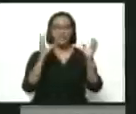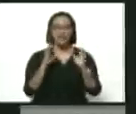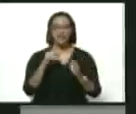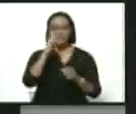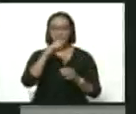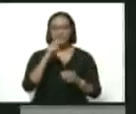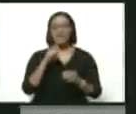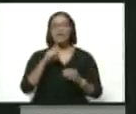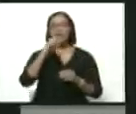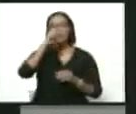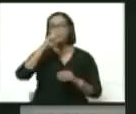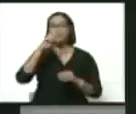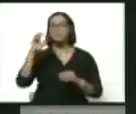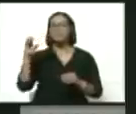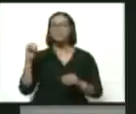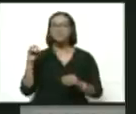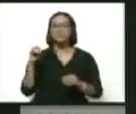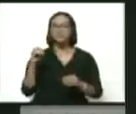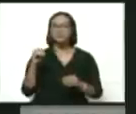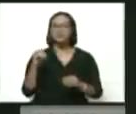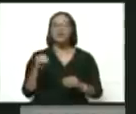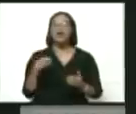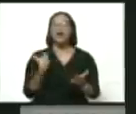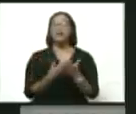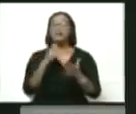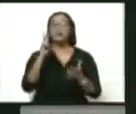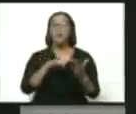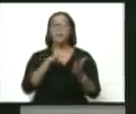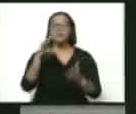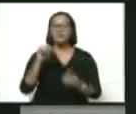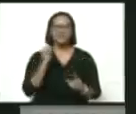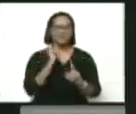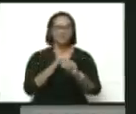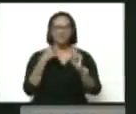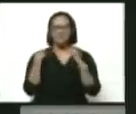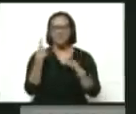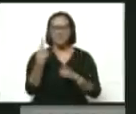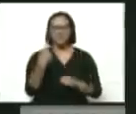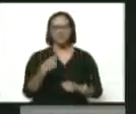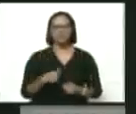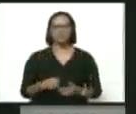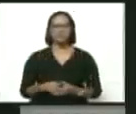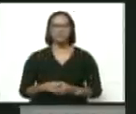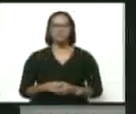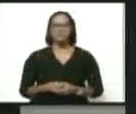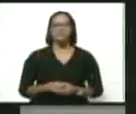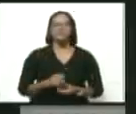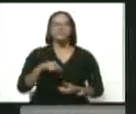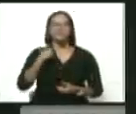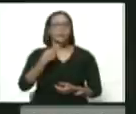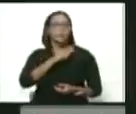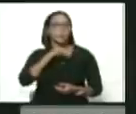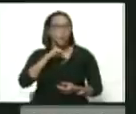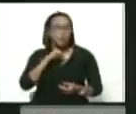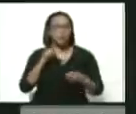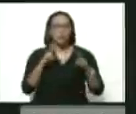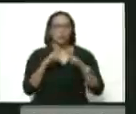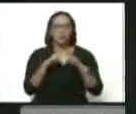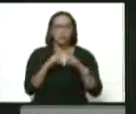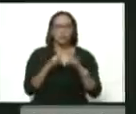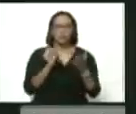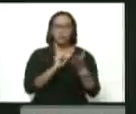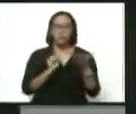él lo marcaba de hasta el 2030, desde el primer día. Sí, señor. Luego nosotros conocimos sus escritos, sus